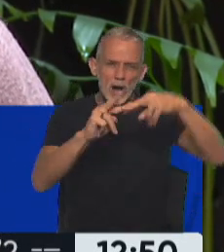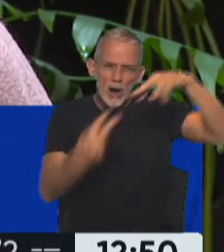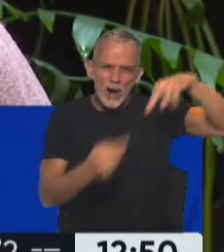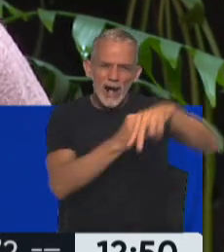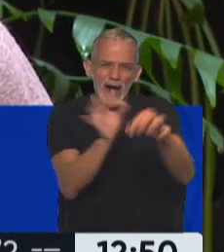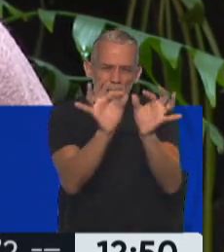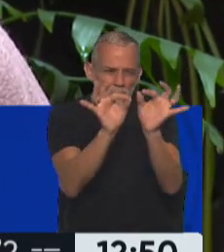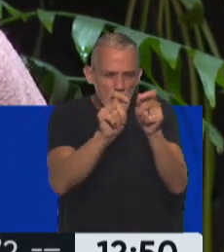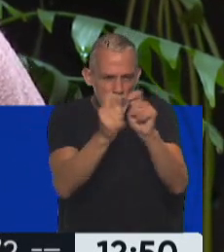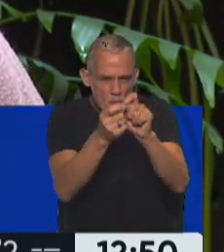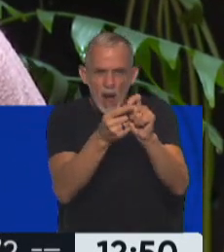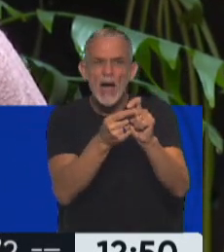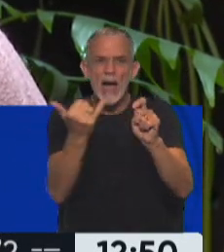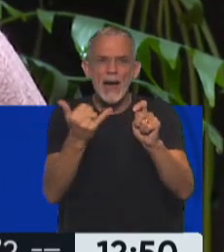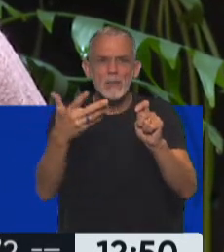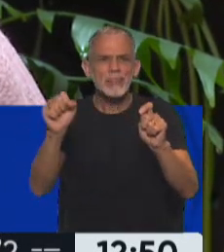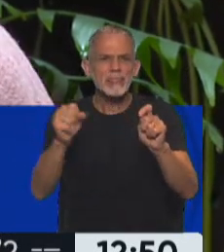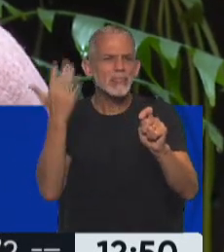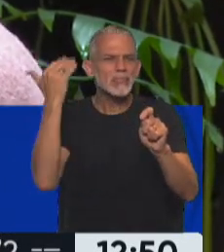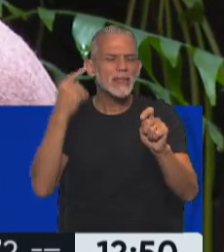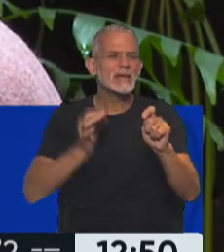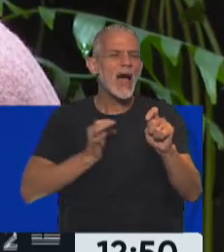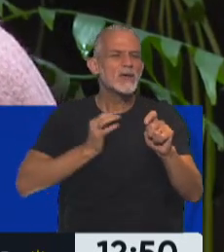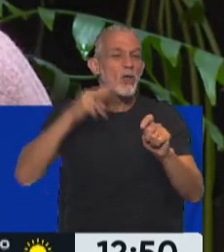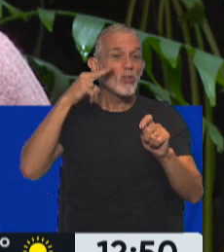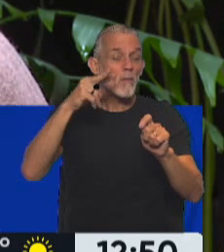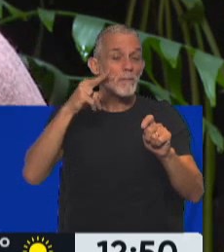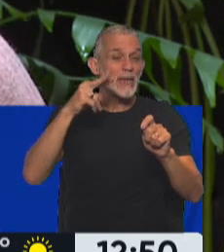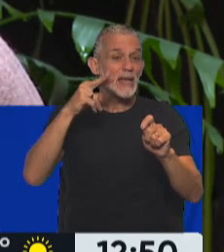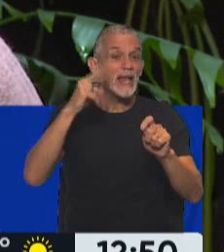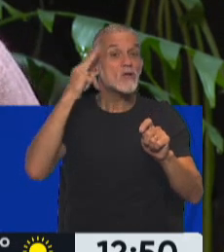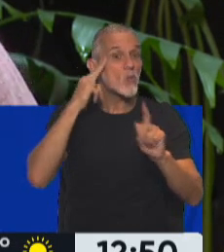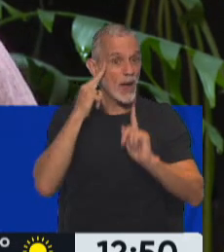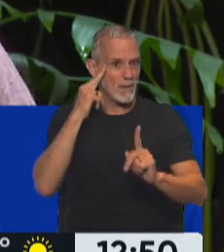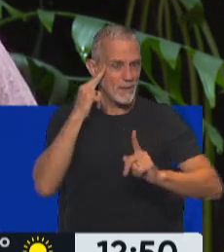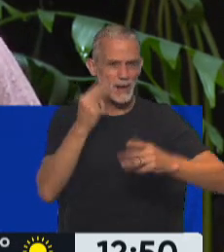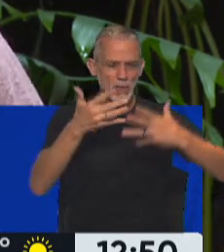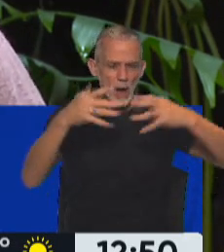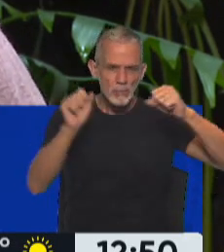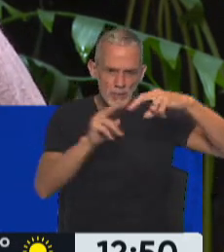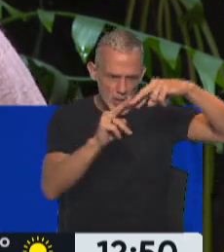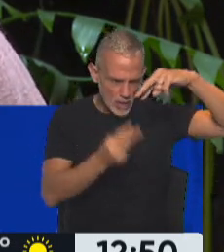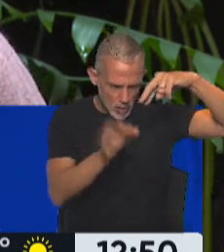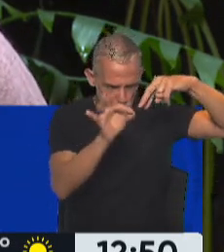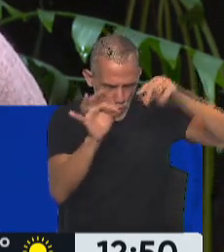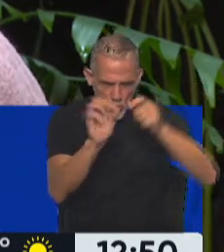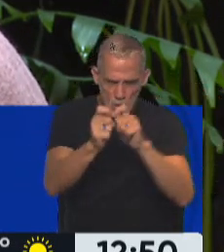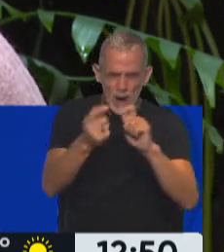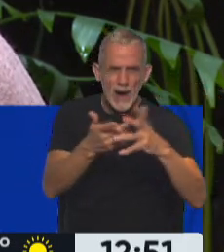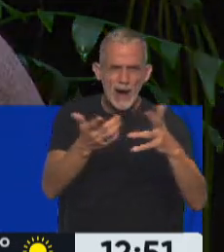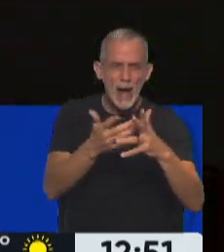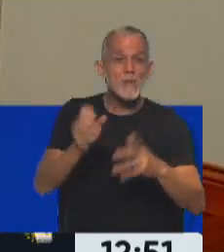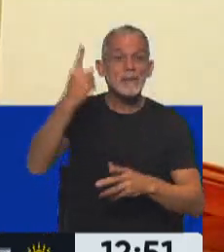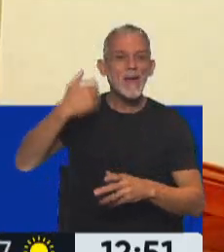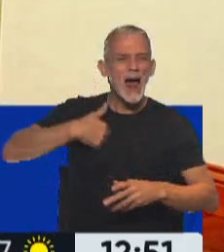se descubrió recién en el año 2009 y el primer caso en Argentina se